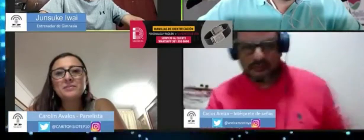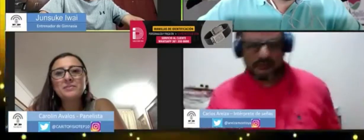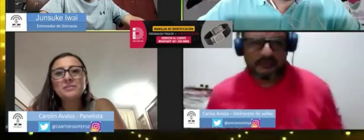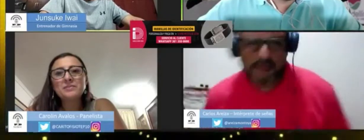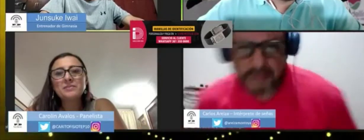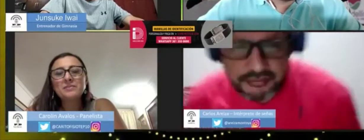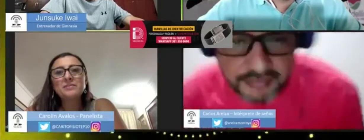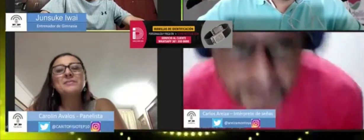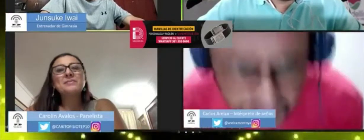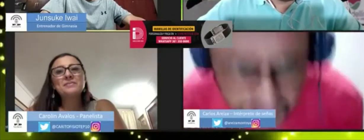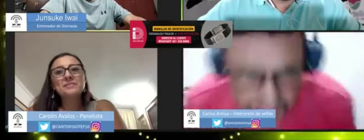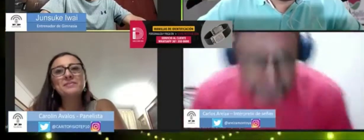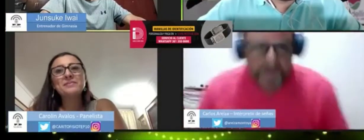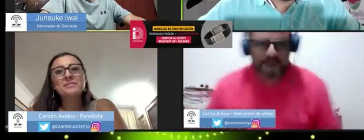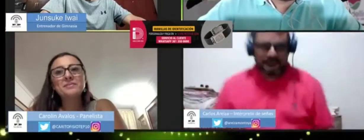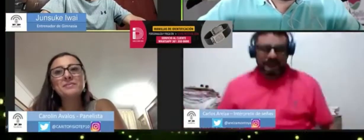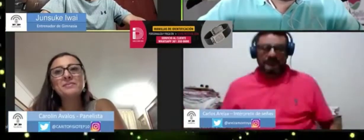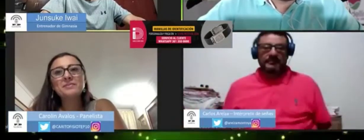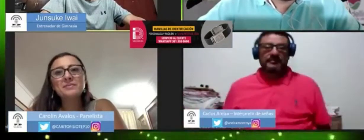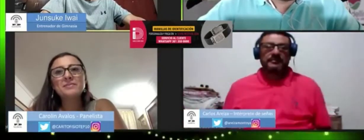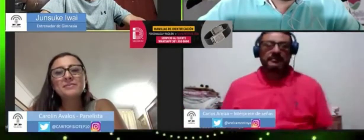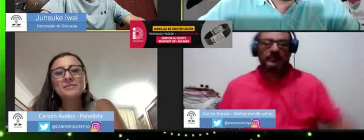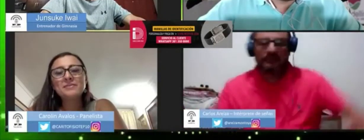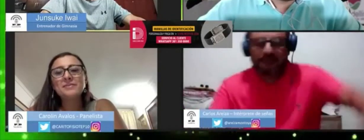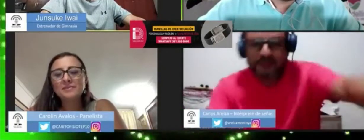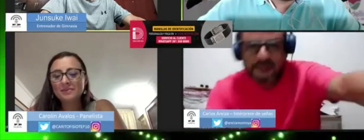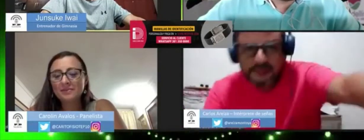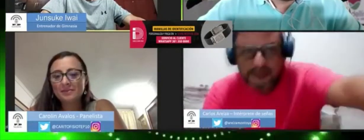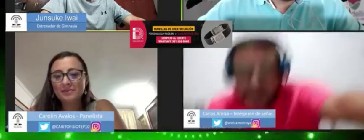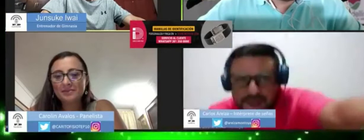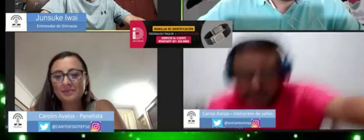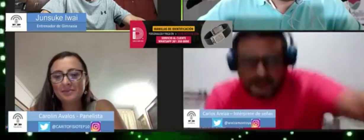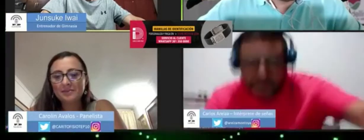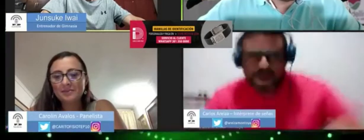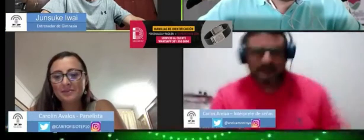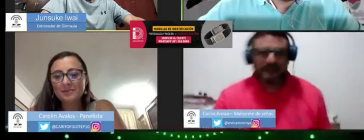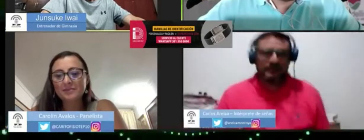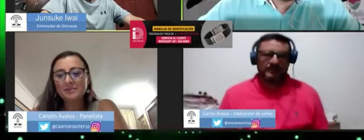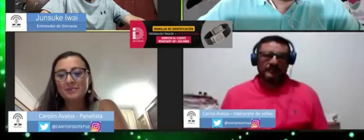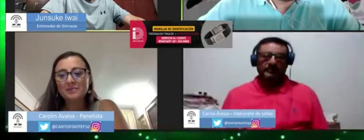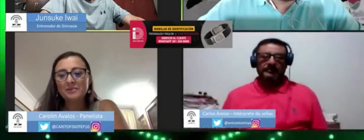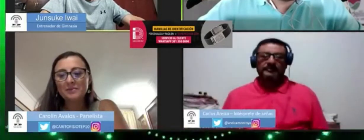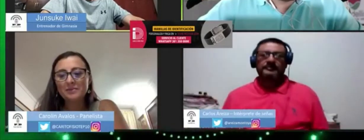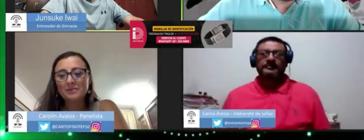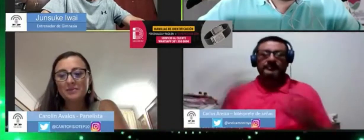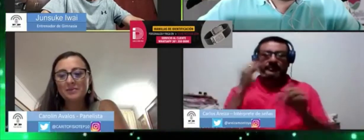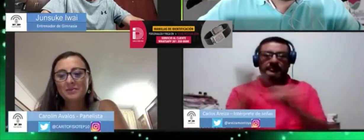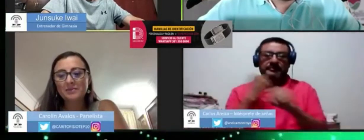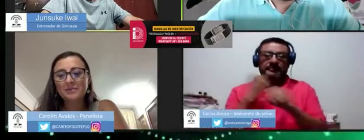aire. Eso que yo creo que destacó por esto,